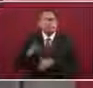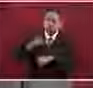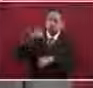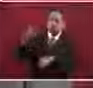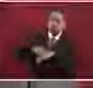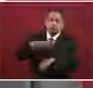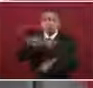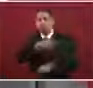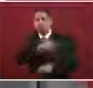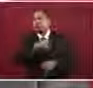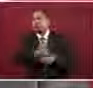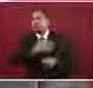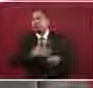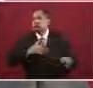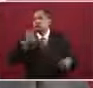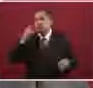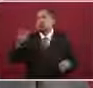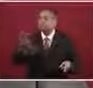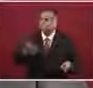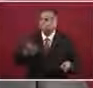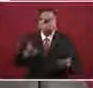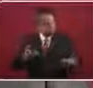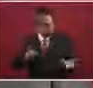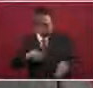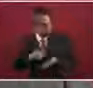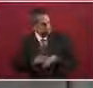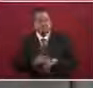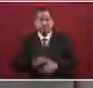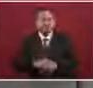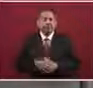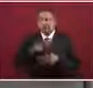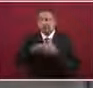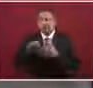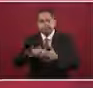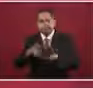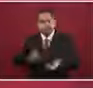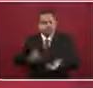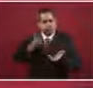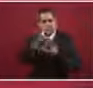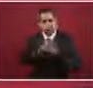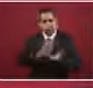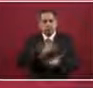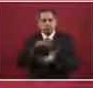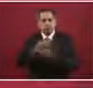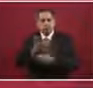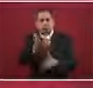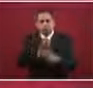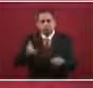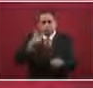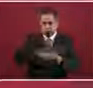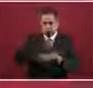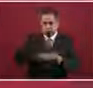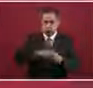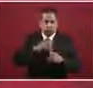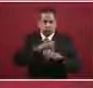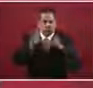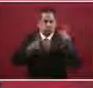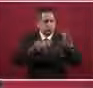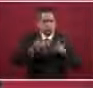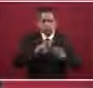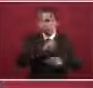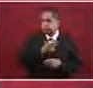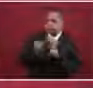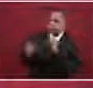injusticias, ¿sí? Por ejemplo, voy a los hospitales a visita y se me acercan y me